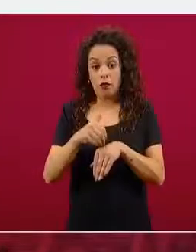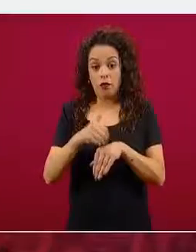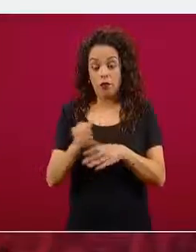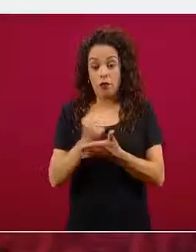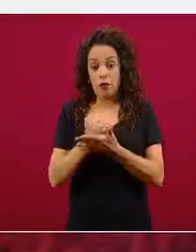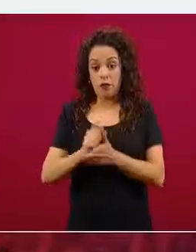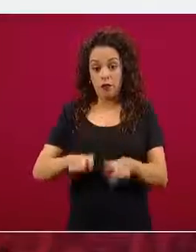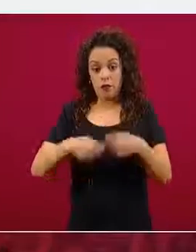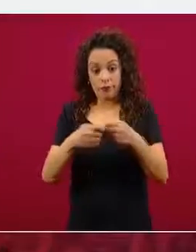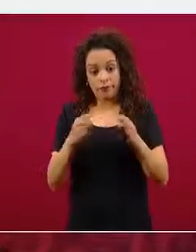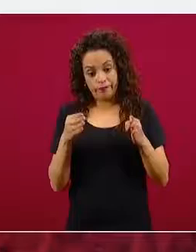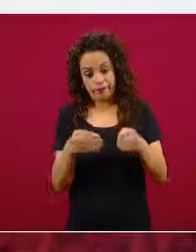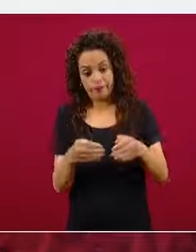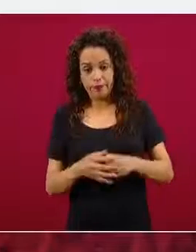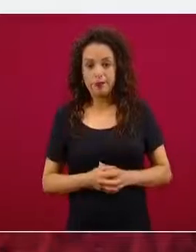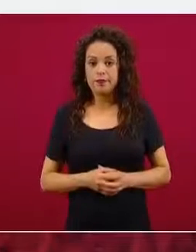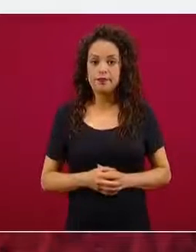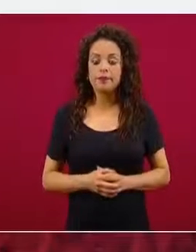favor.